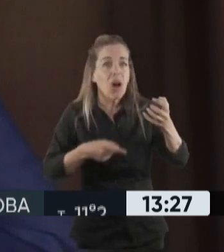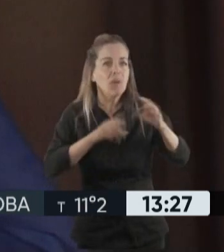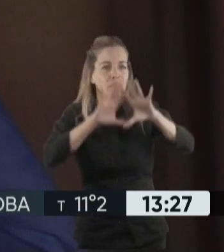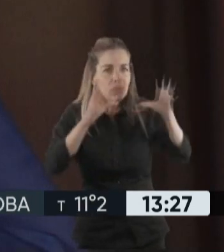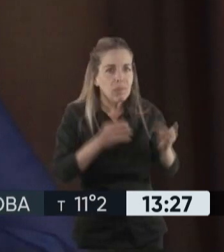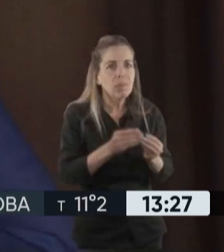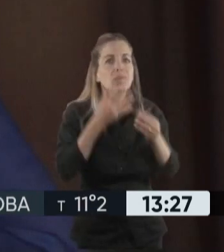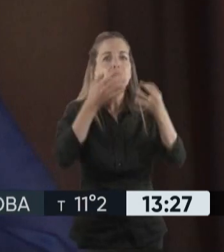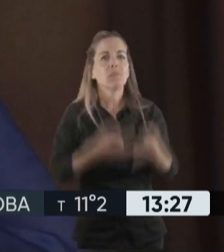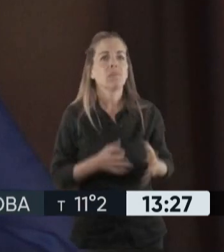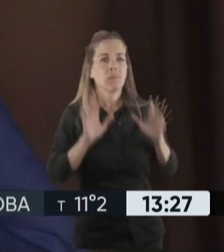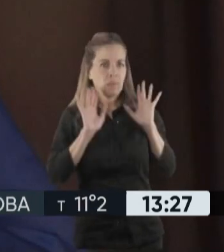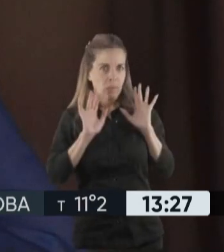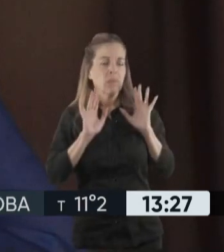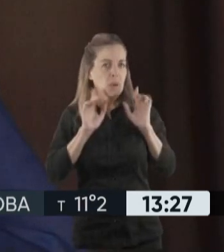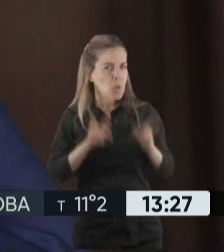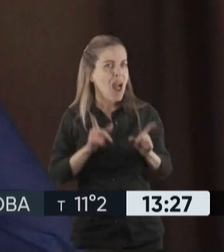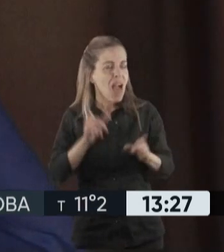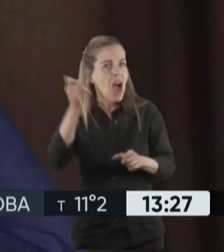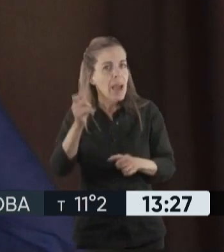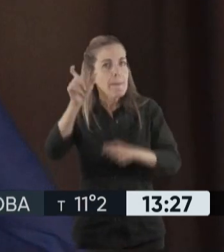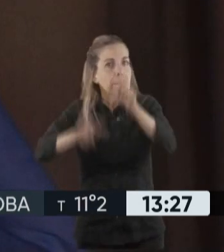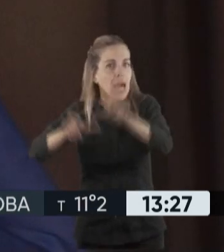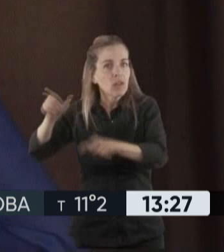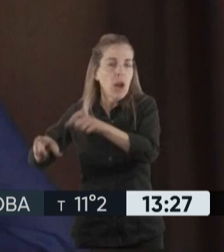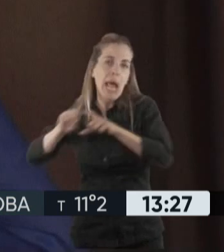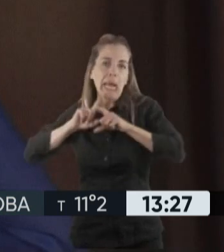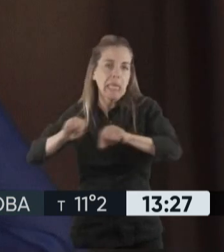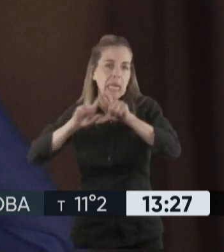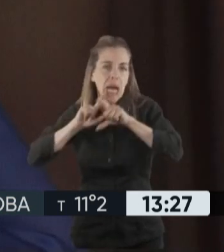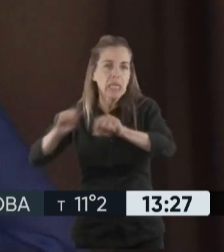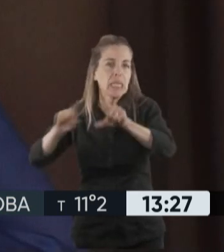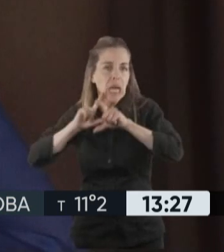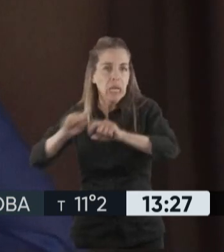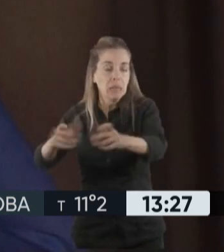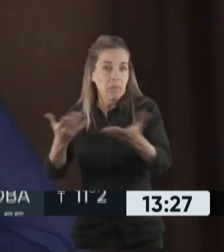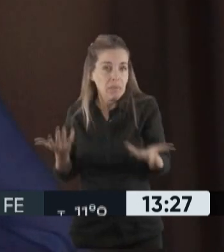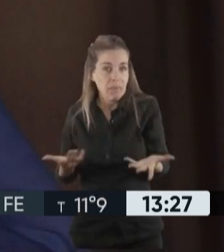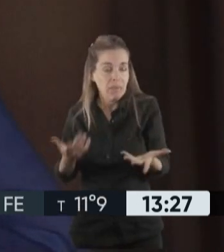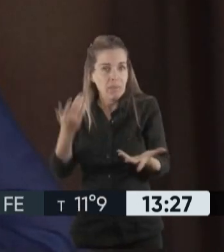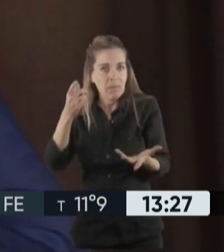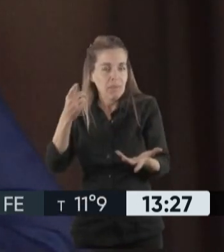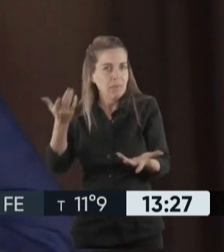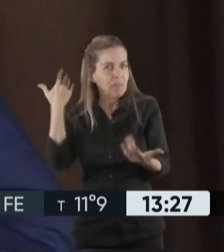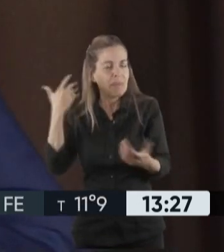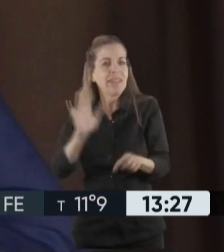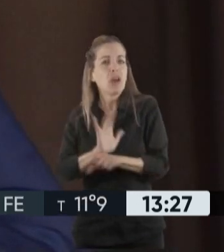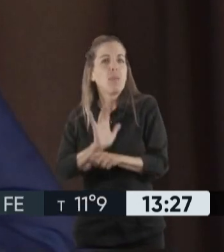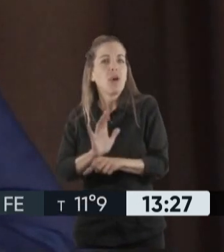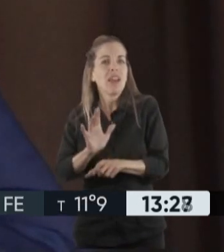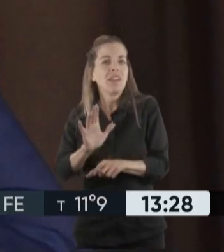enfrentando unos tipos que no paran de decir barbaridades, barrabasadas, olvidándose lo que ellos hicieron.